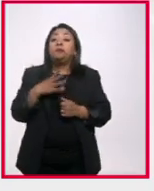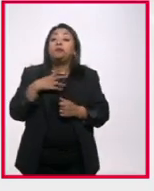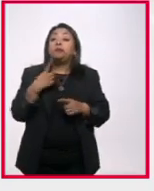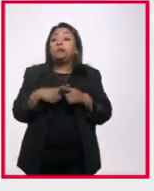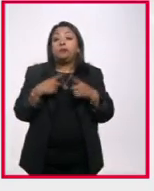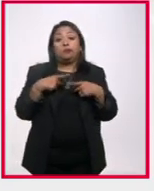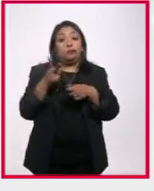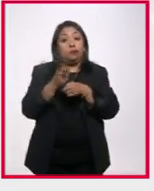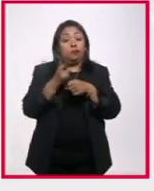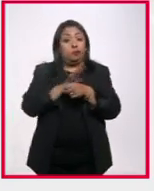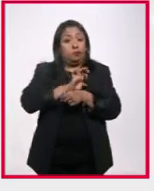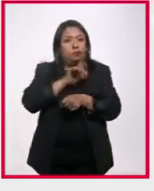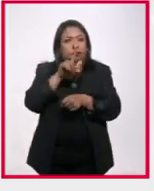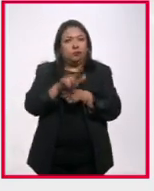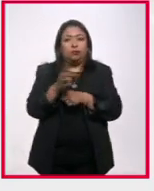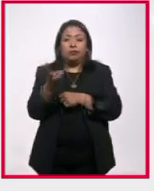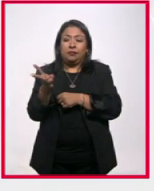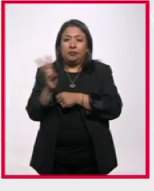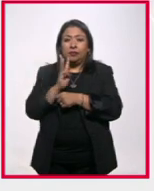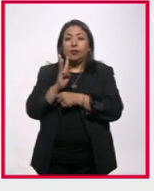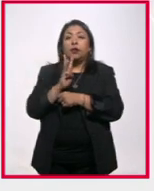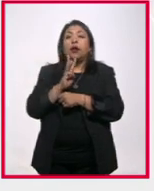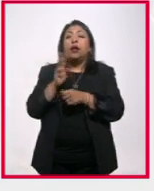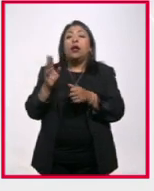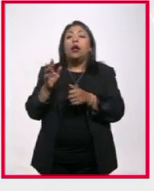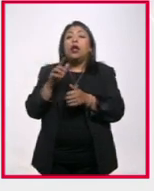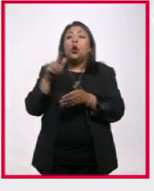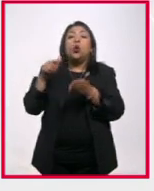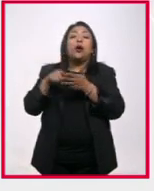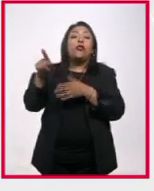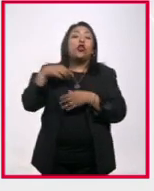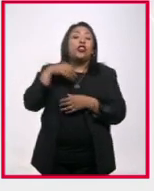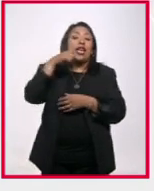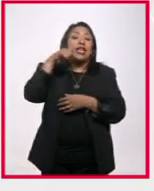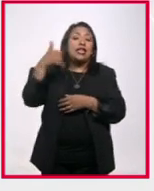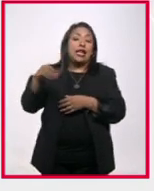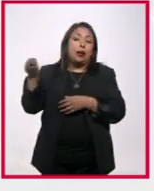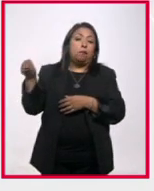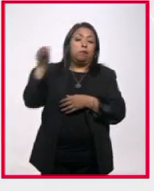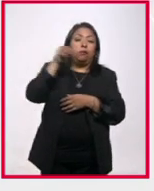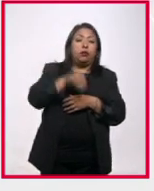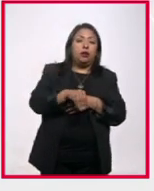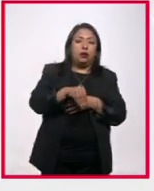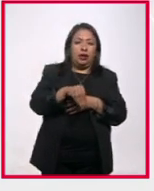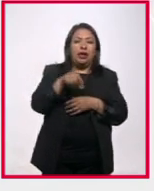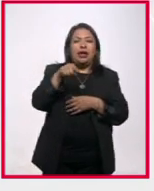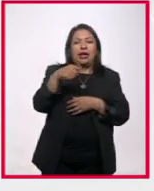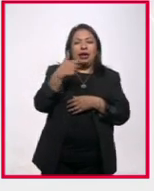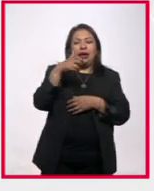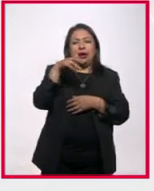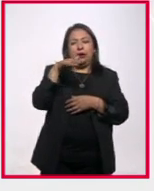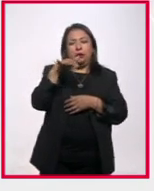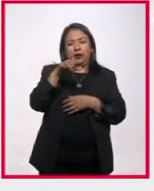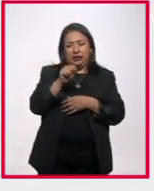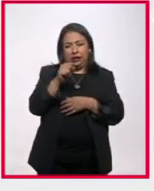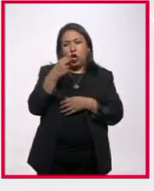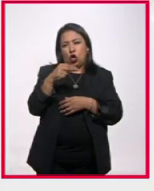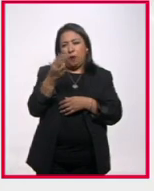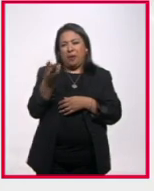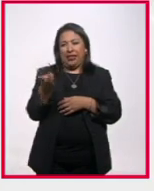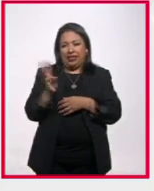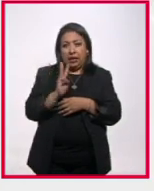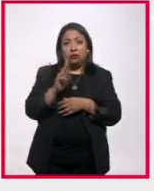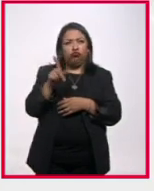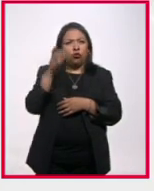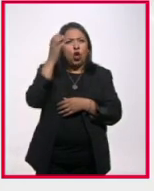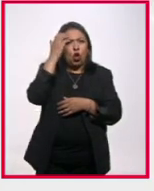invitados distinguidos, a un trío que viene de Italia. Es un trío llamado Academia Hermans. Y bueno, ellos son